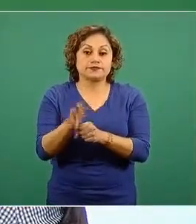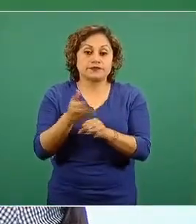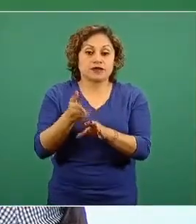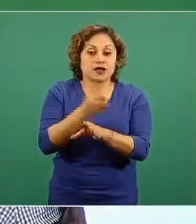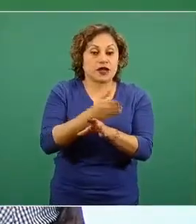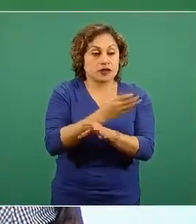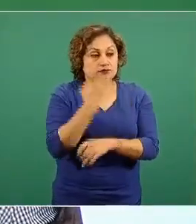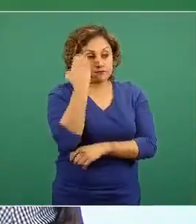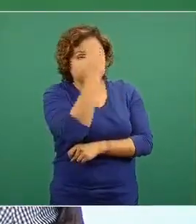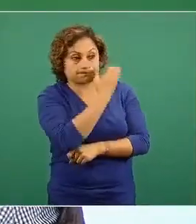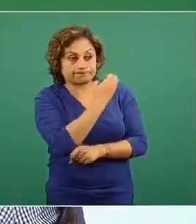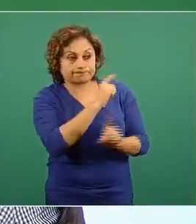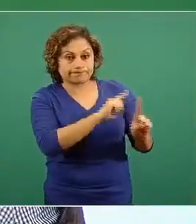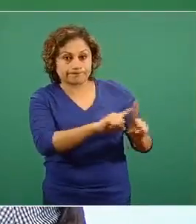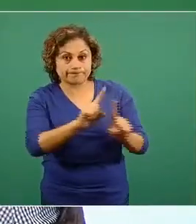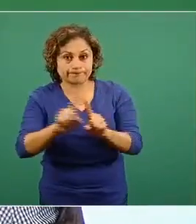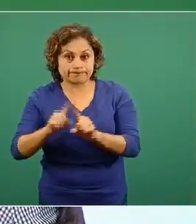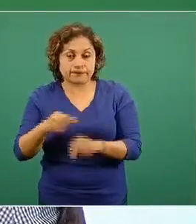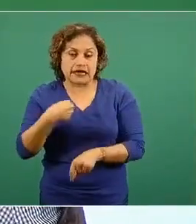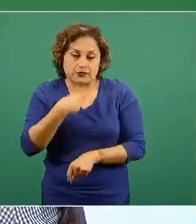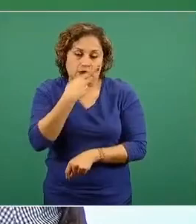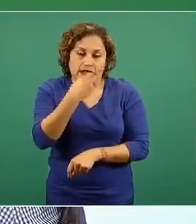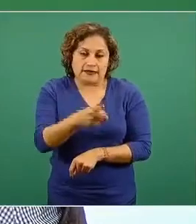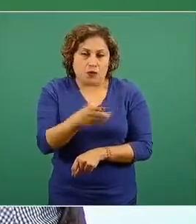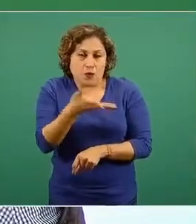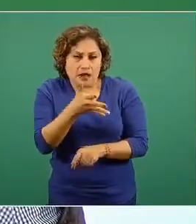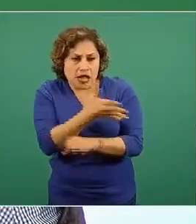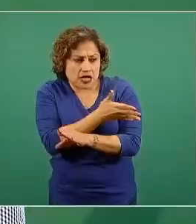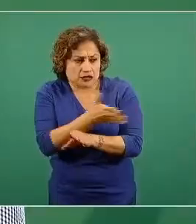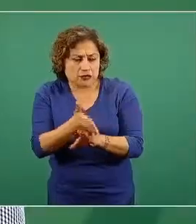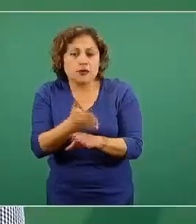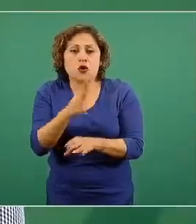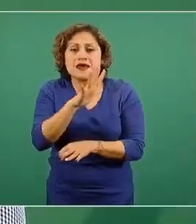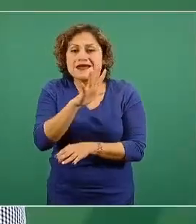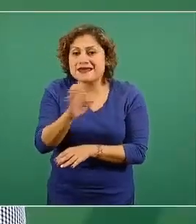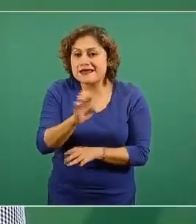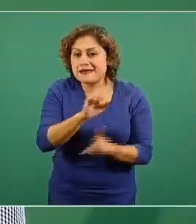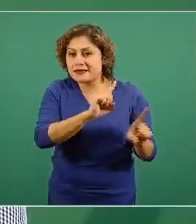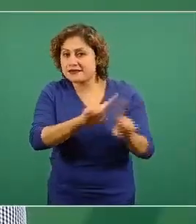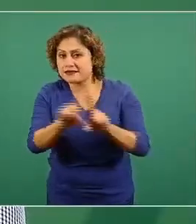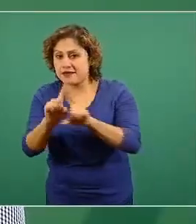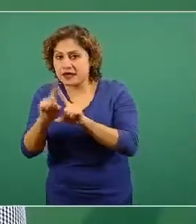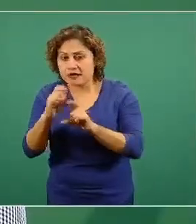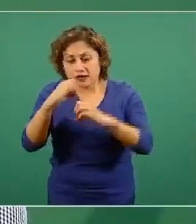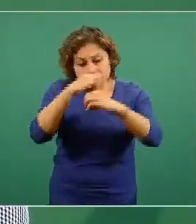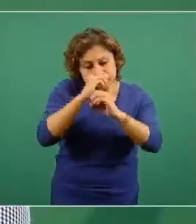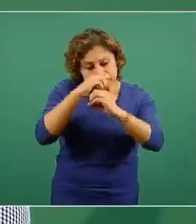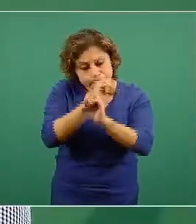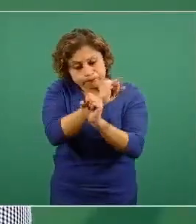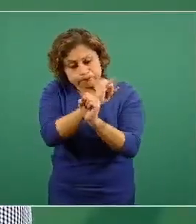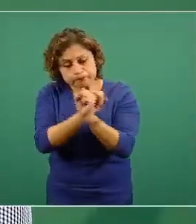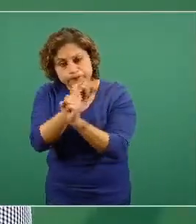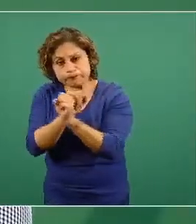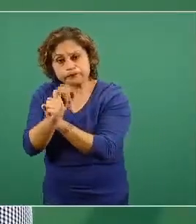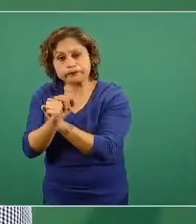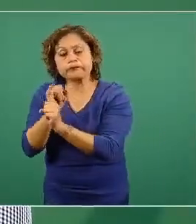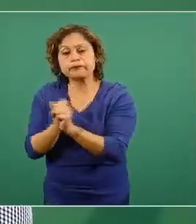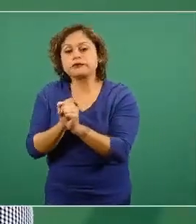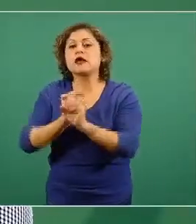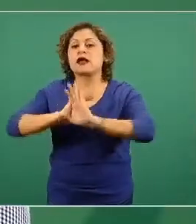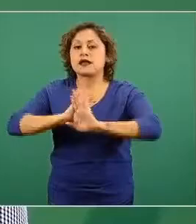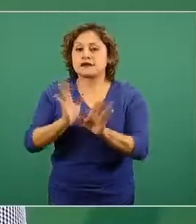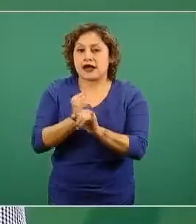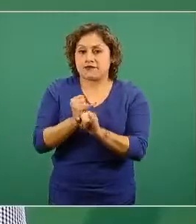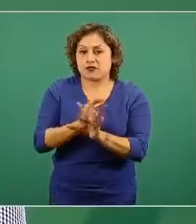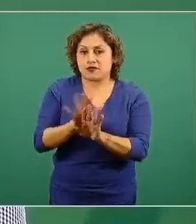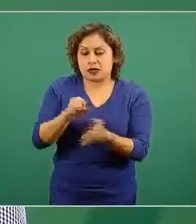digo, se han estudiado un poco más de 500 muestras que se habían ya genotipificado hasta el momento y que por lo tanto la información se tenía lista en el